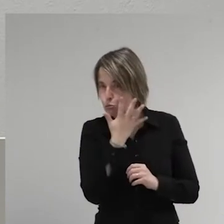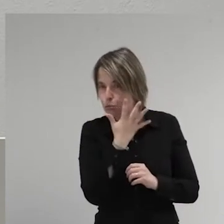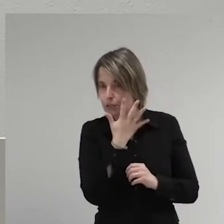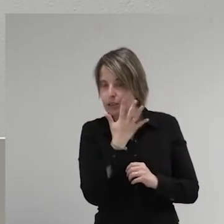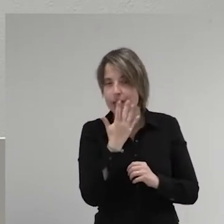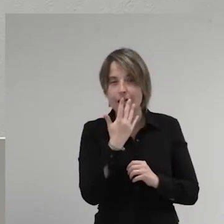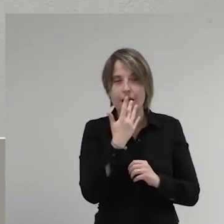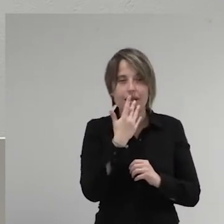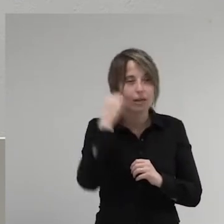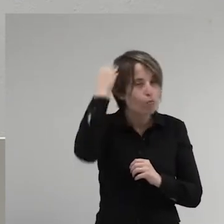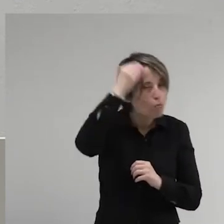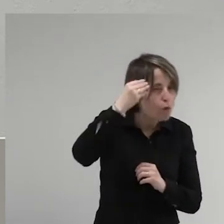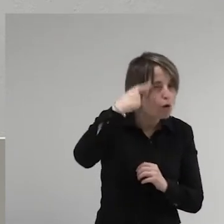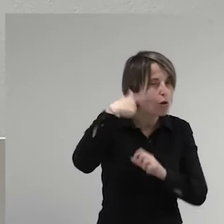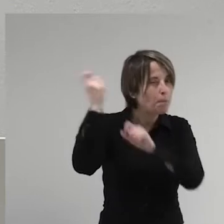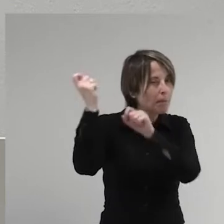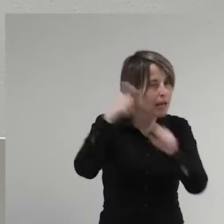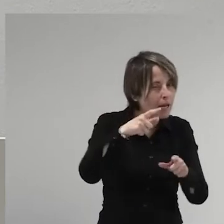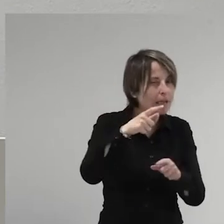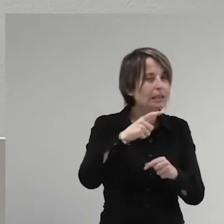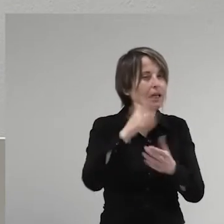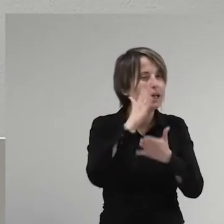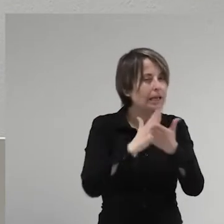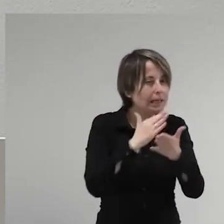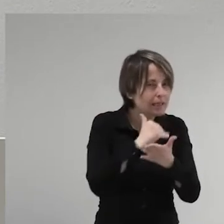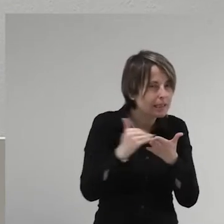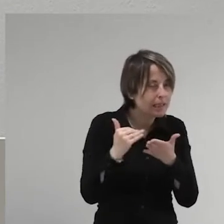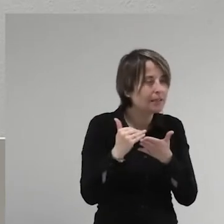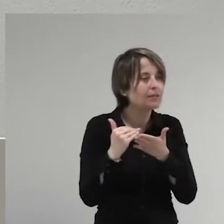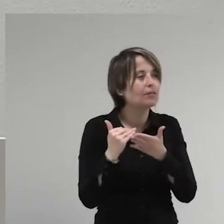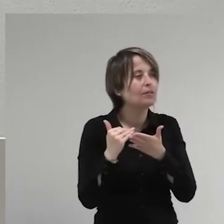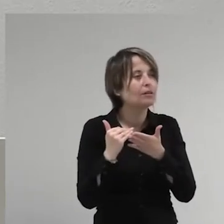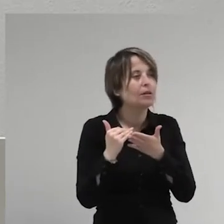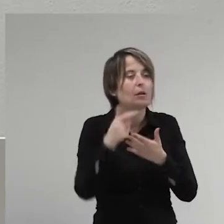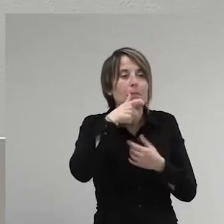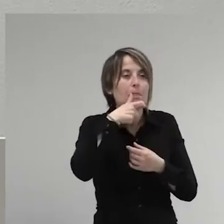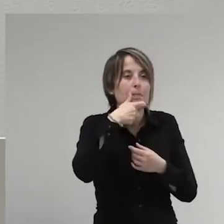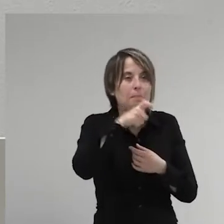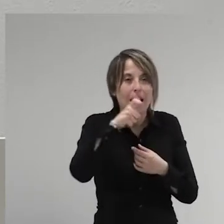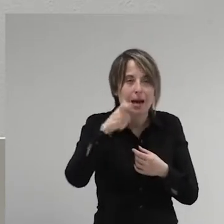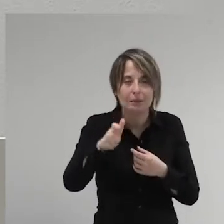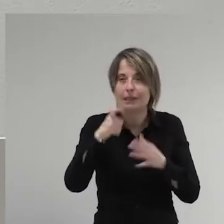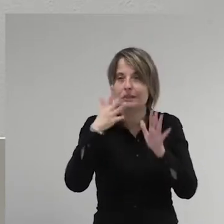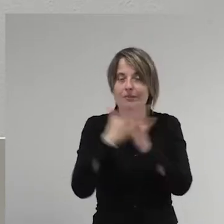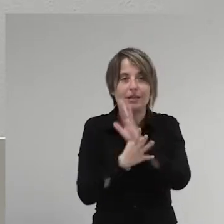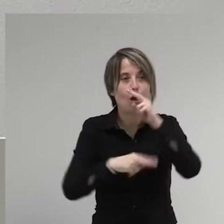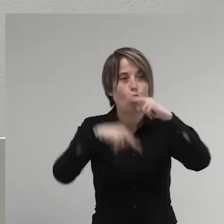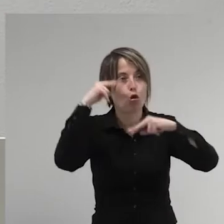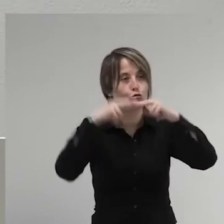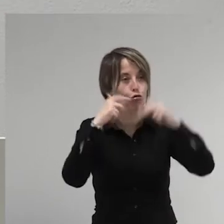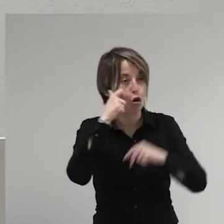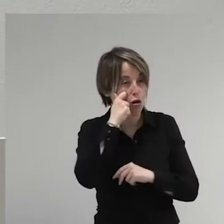moro, del migrante, del gitano, etc. Estas palabras son construcciones raciales.